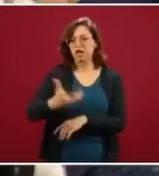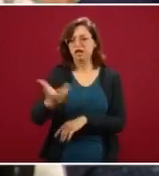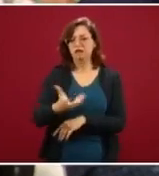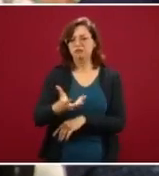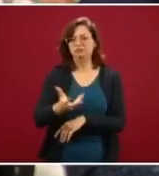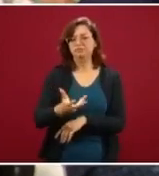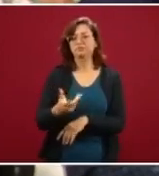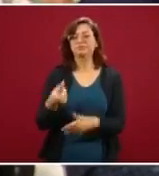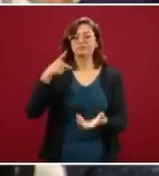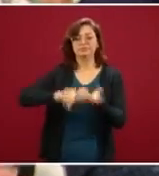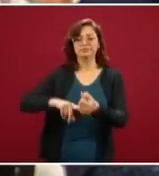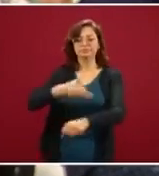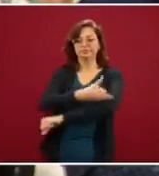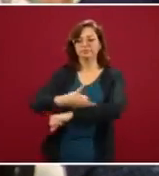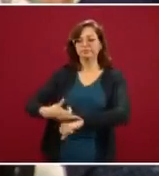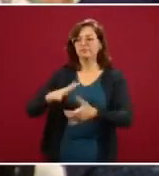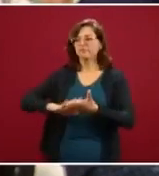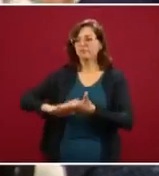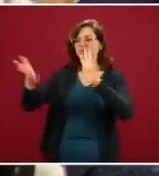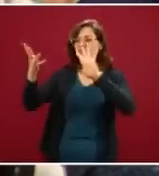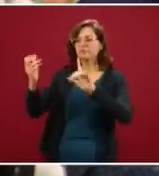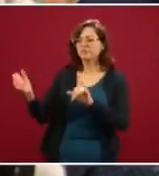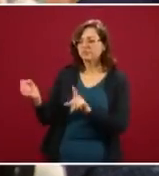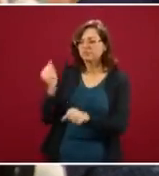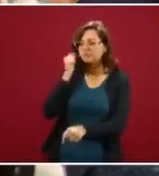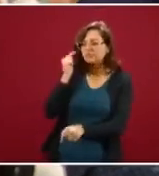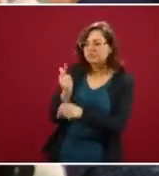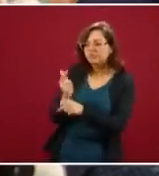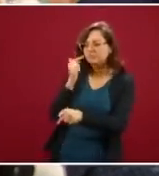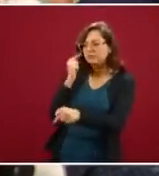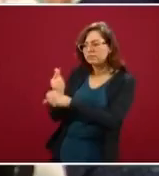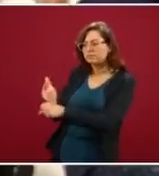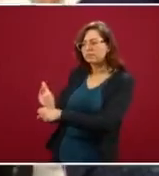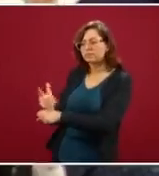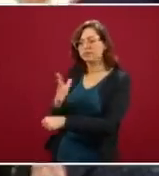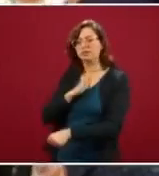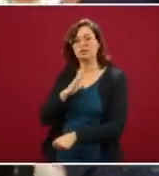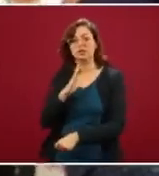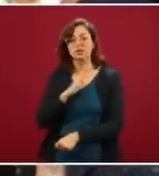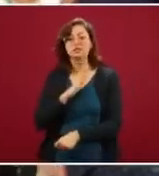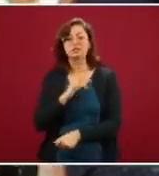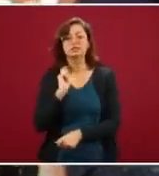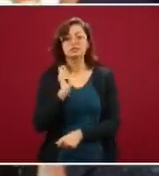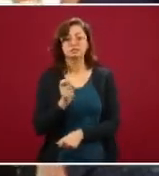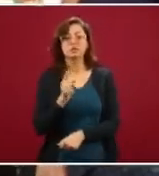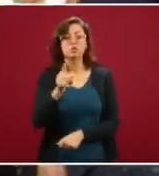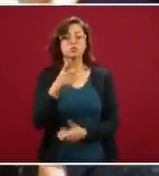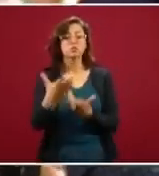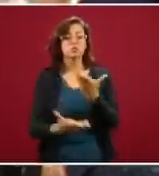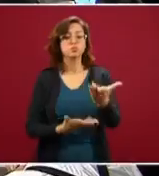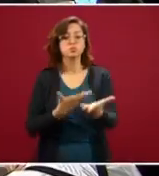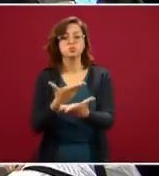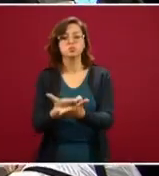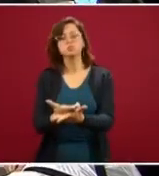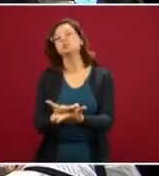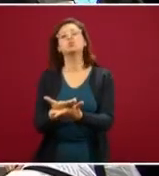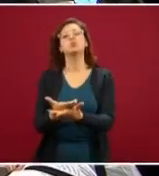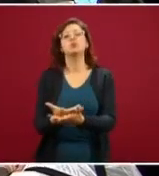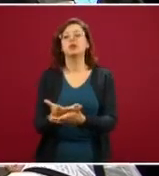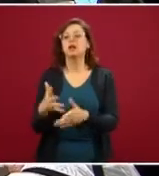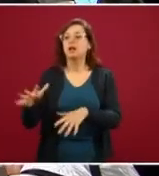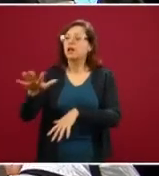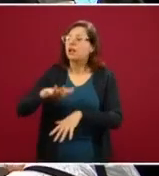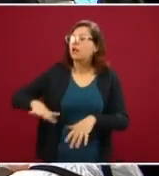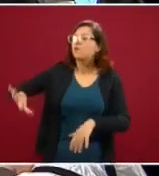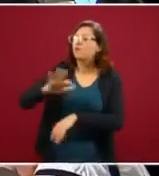la violencia intrafamiliar en los hogares directamente. Es decir, lo que usted ha planteado, cómo está el tejido social